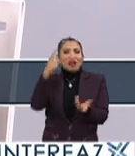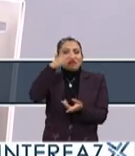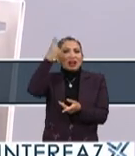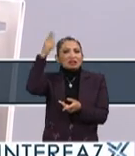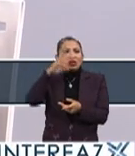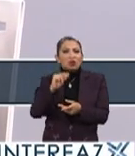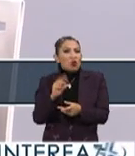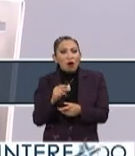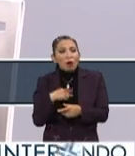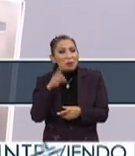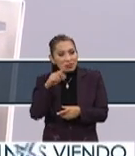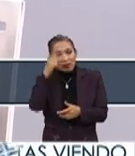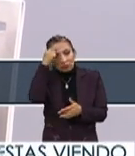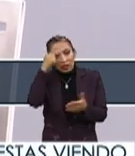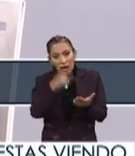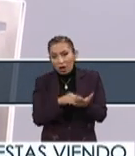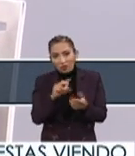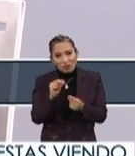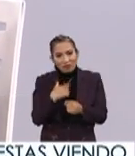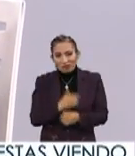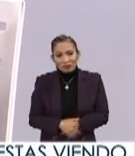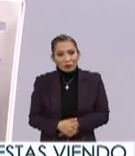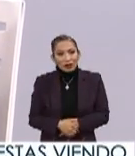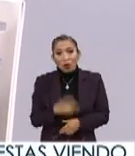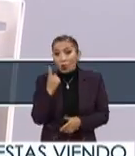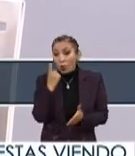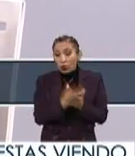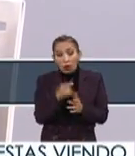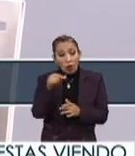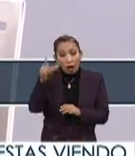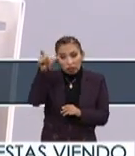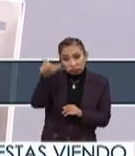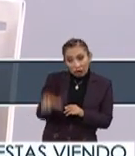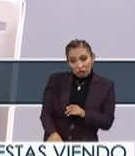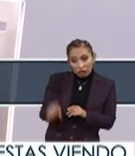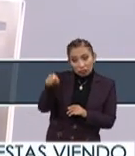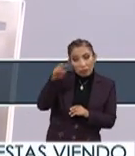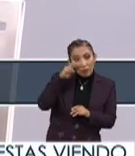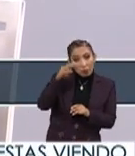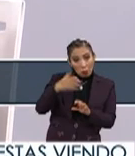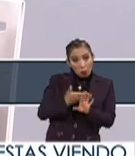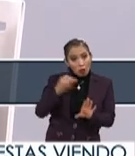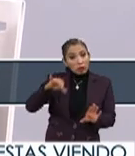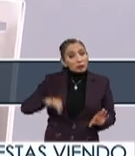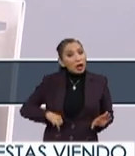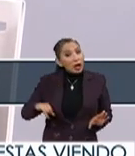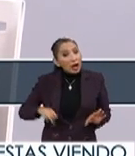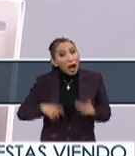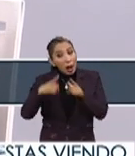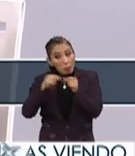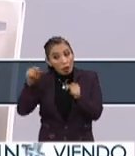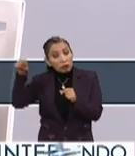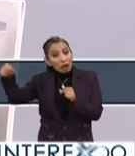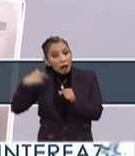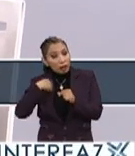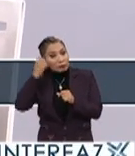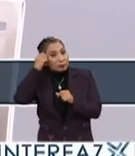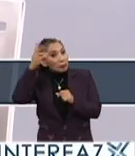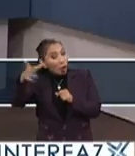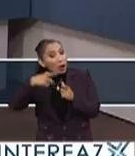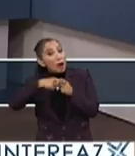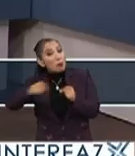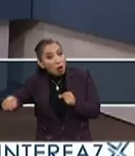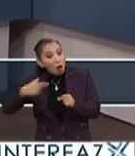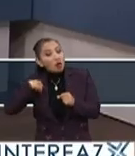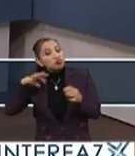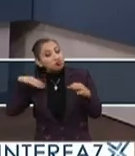facilita. No, yo lo que creo es que no es así. Simplemente la actitud, esa la vemos muy interesante. Japón, por cierto, se me estaba olvidando,